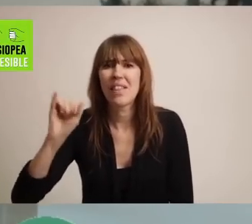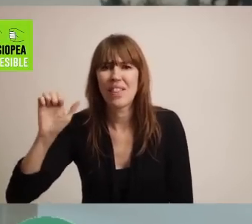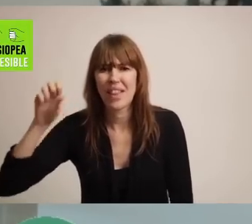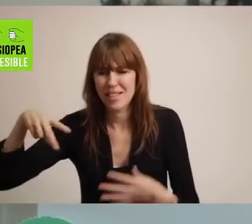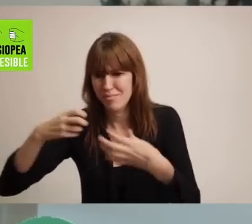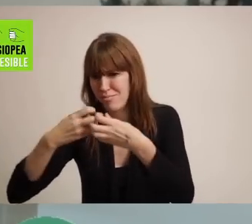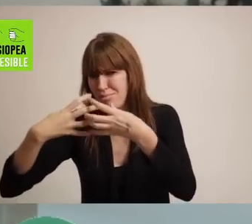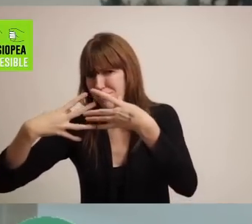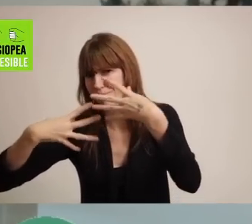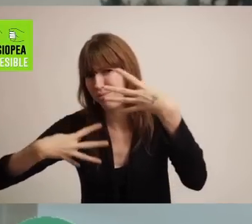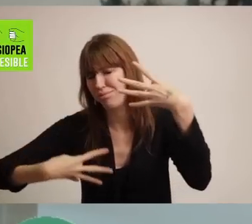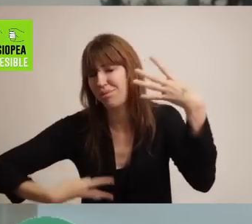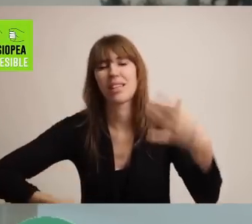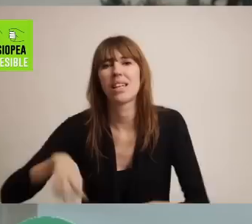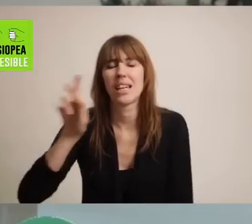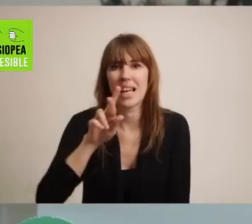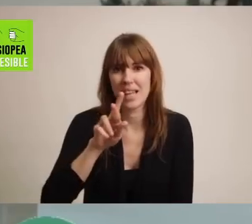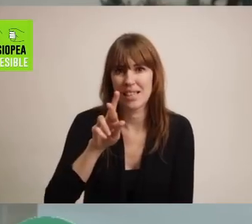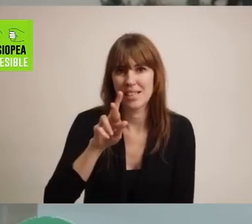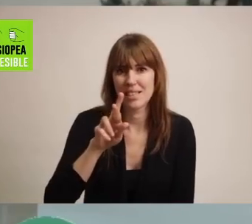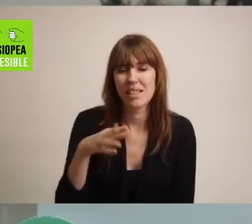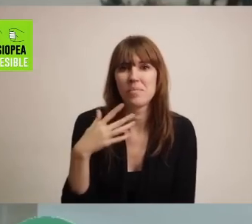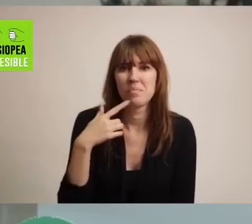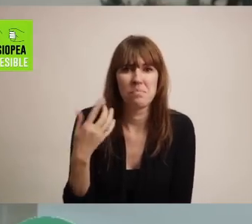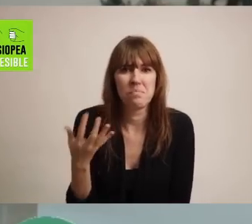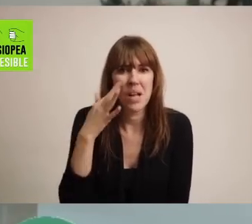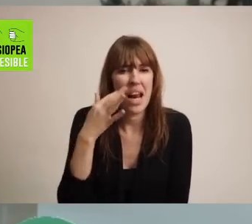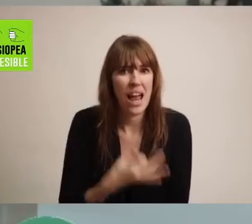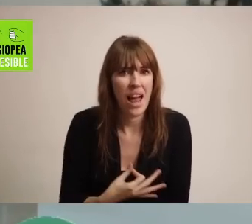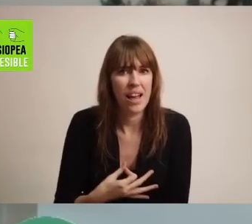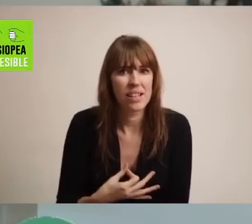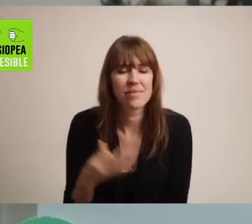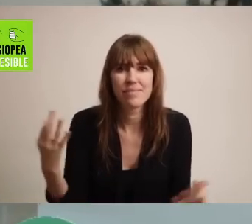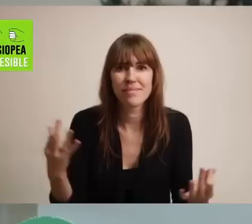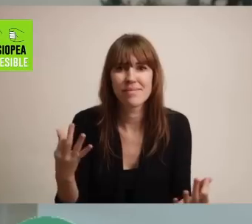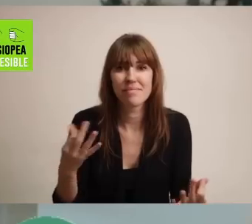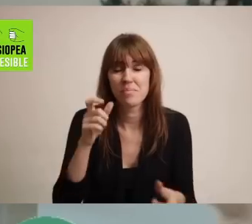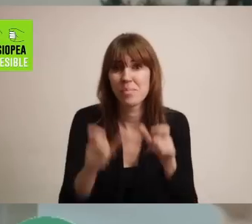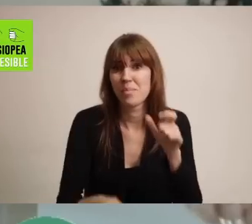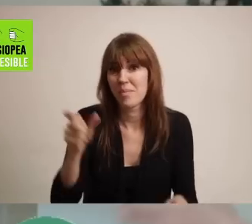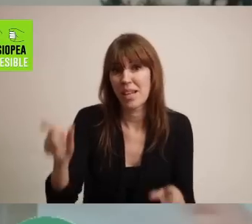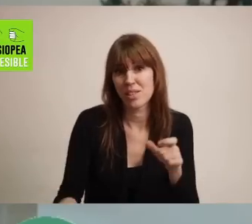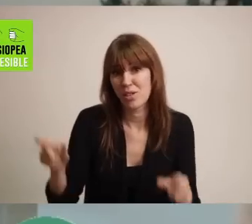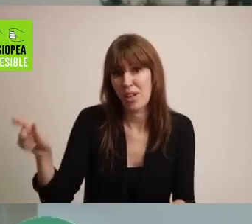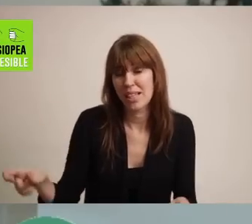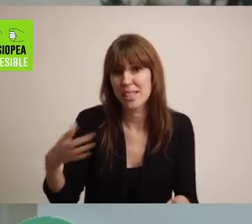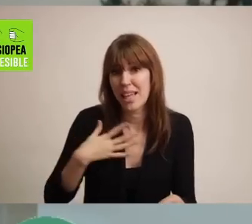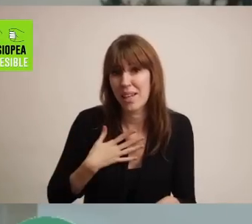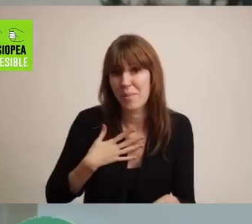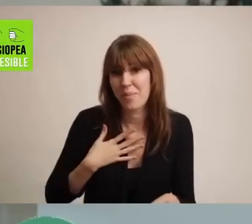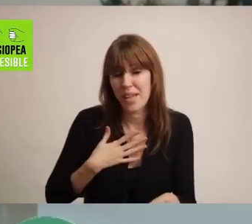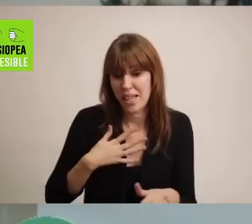Bueno, cantidad de Reikis que en realidad no son más que una serie de personas que, bueno,